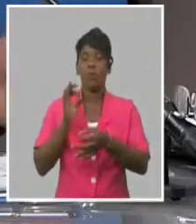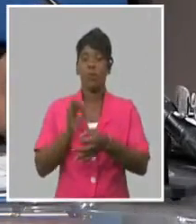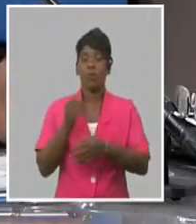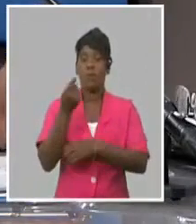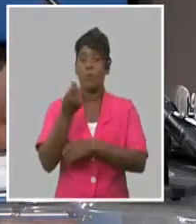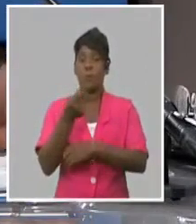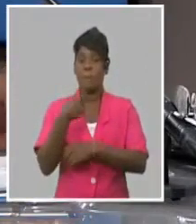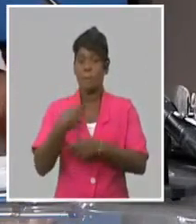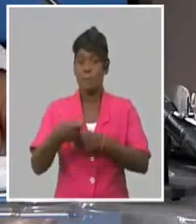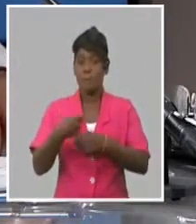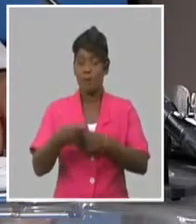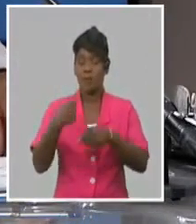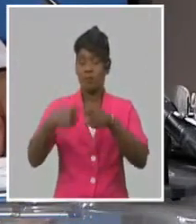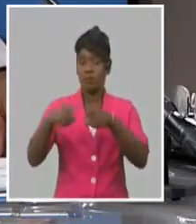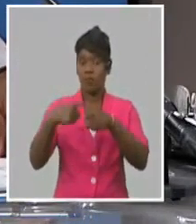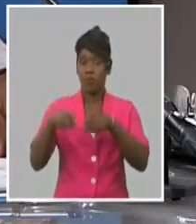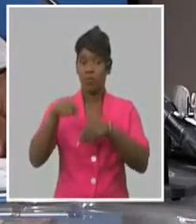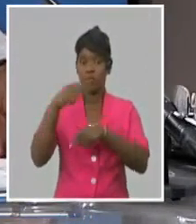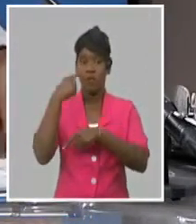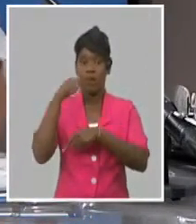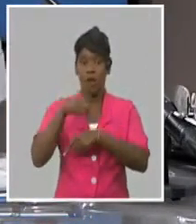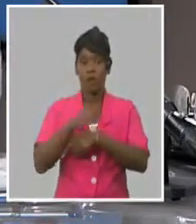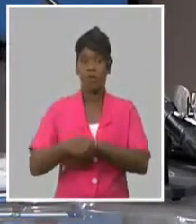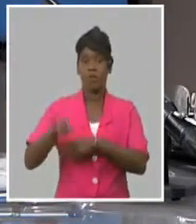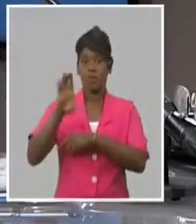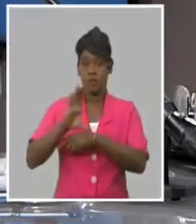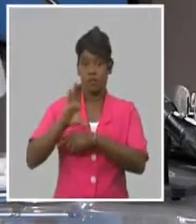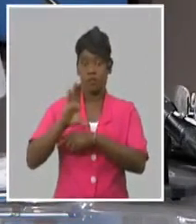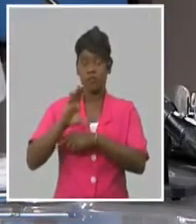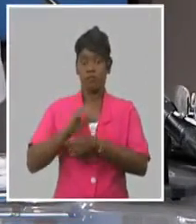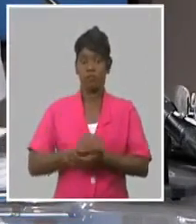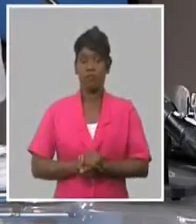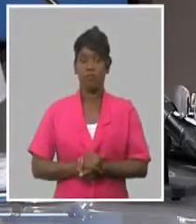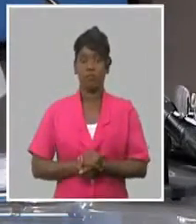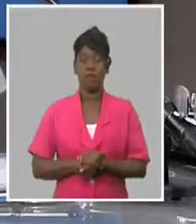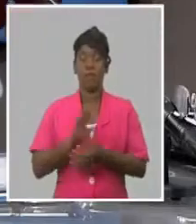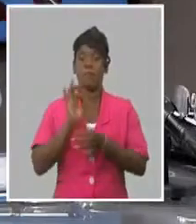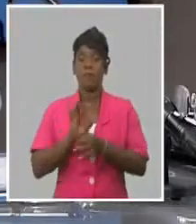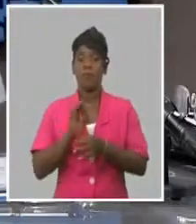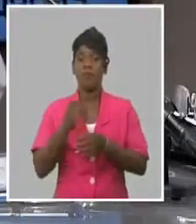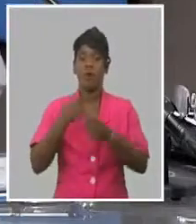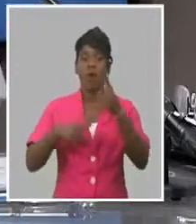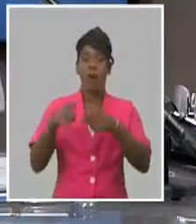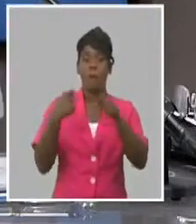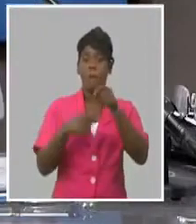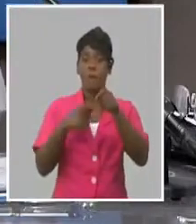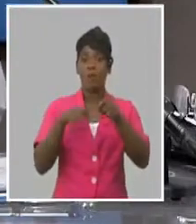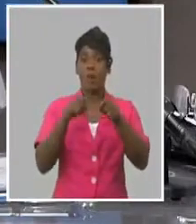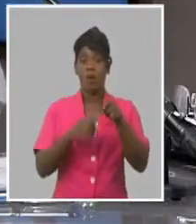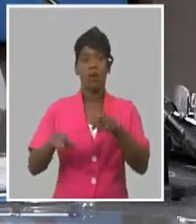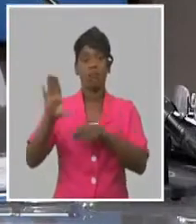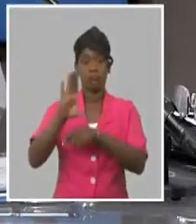decir, van a crecer. Los precios mayoristas van a crecer.